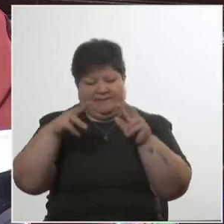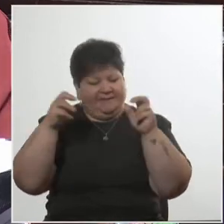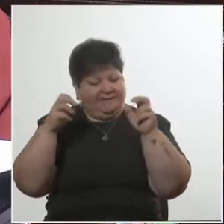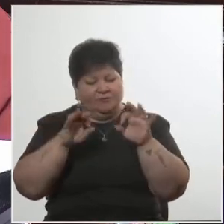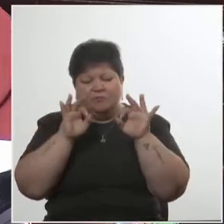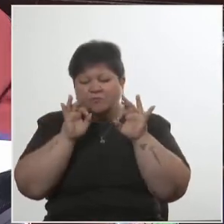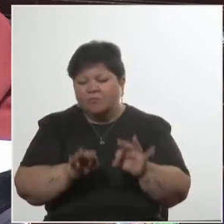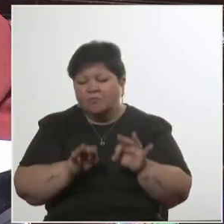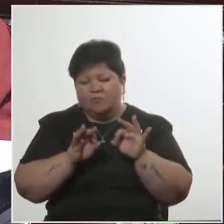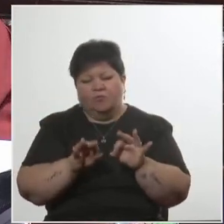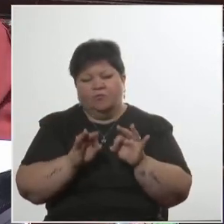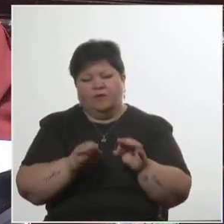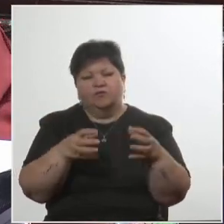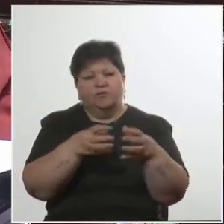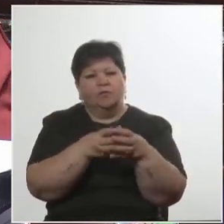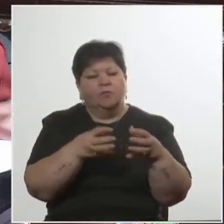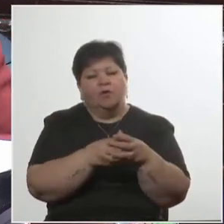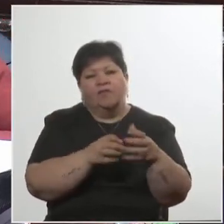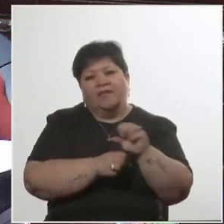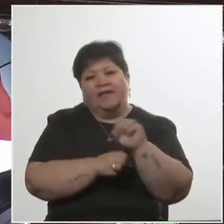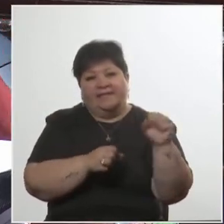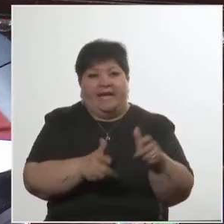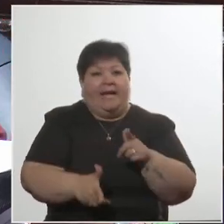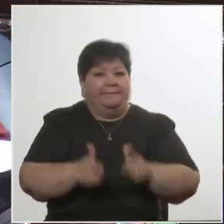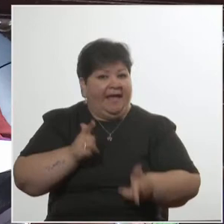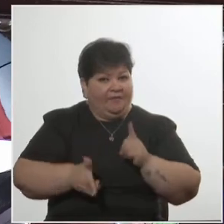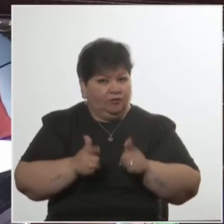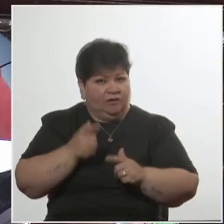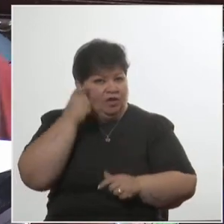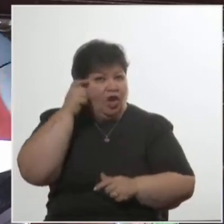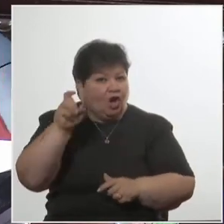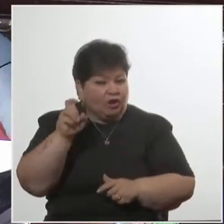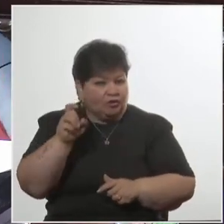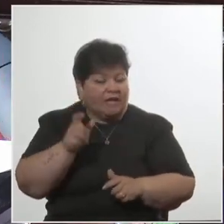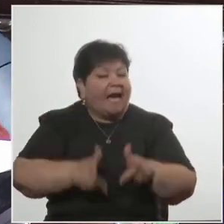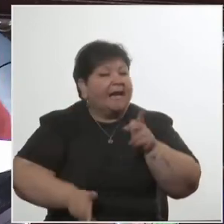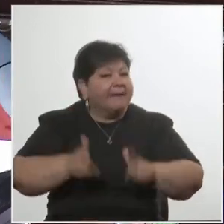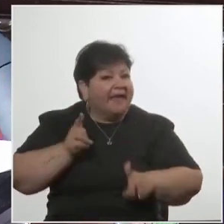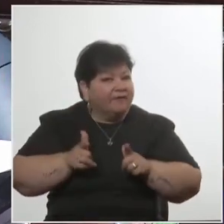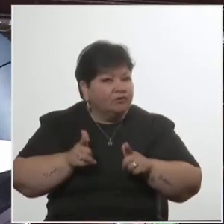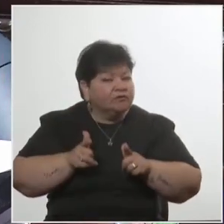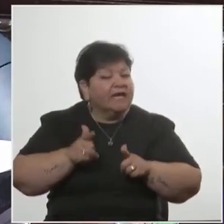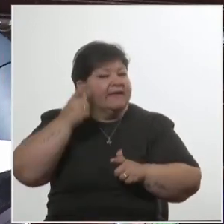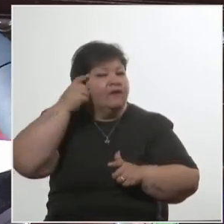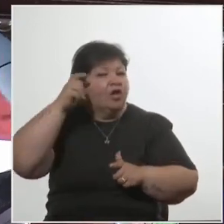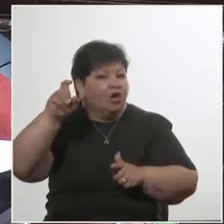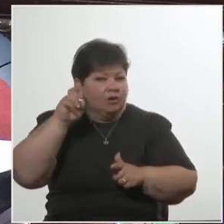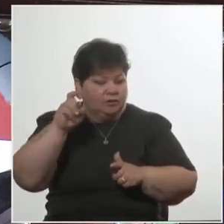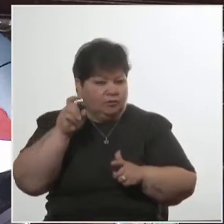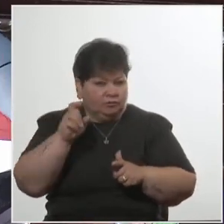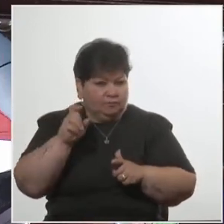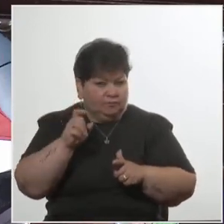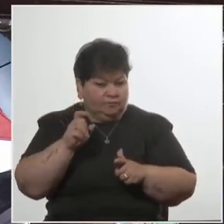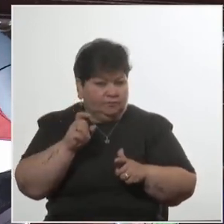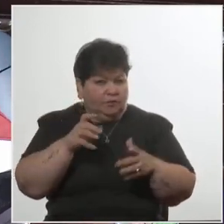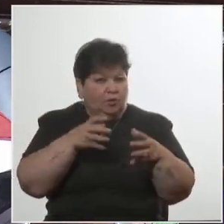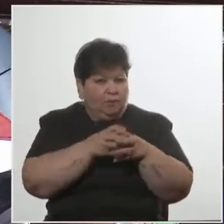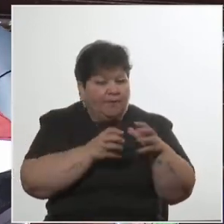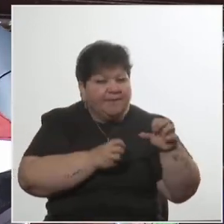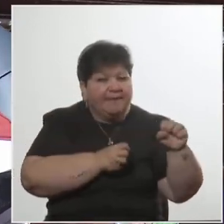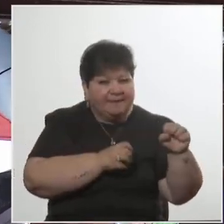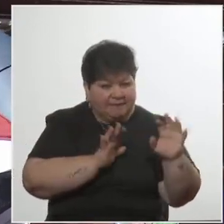sobre los grupos de derecha armados ideológicos armados e ideológicos porque eso